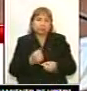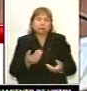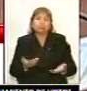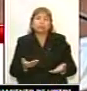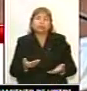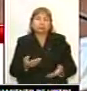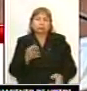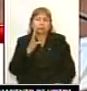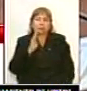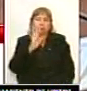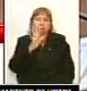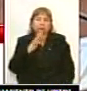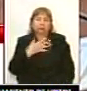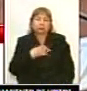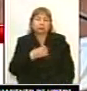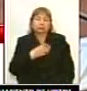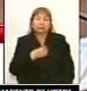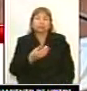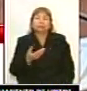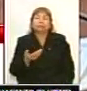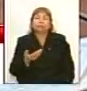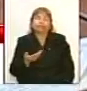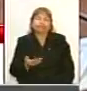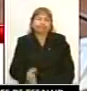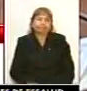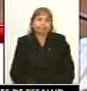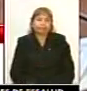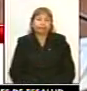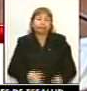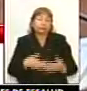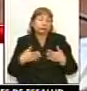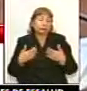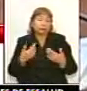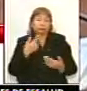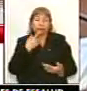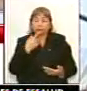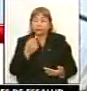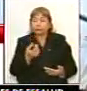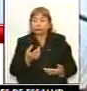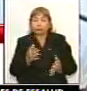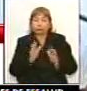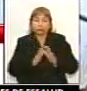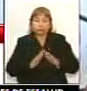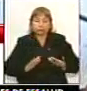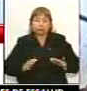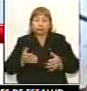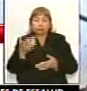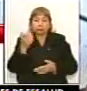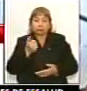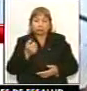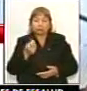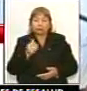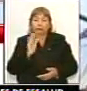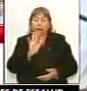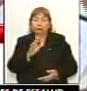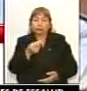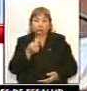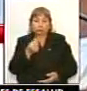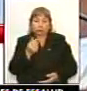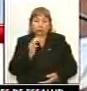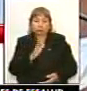tiene 45 años, obviamente puede ser pasible a retirar su dinero. Es su dinero, es